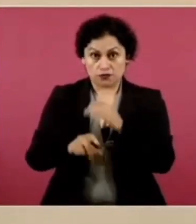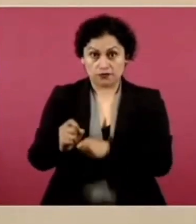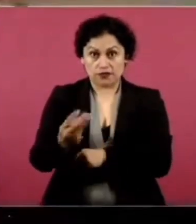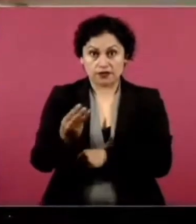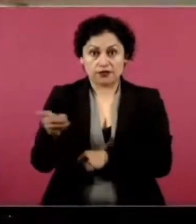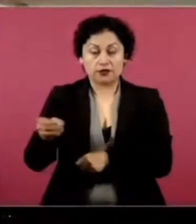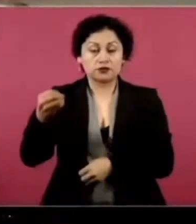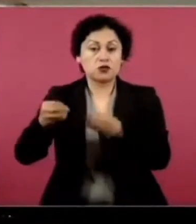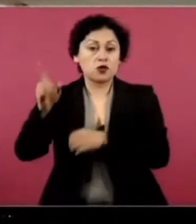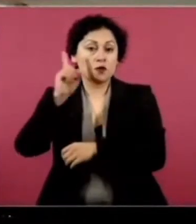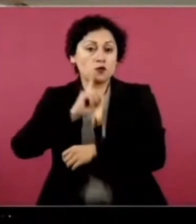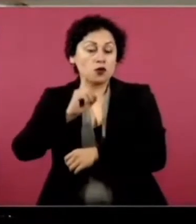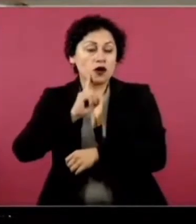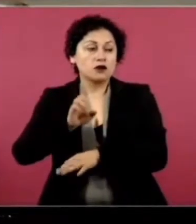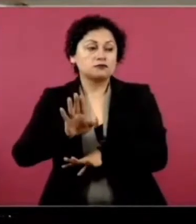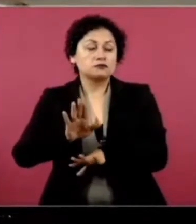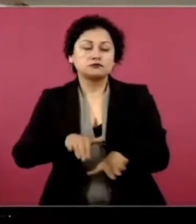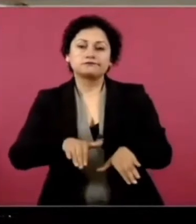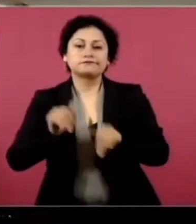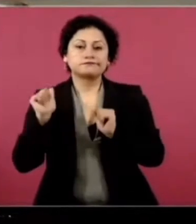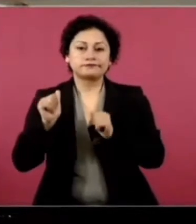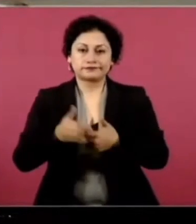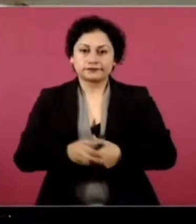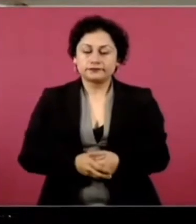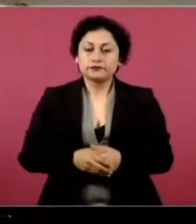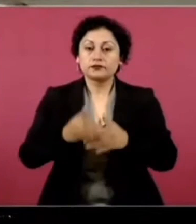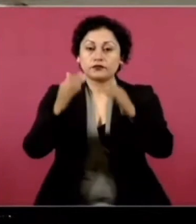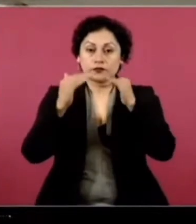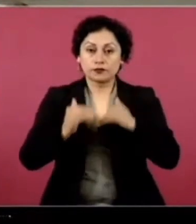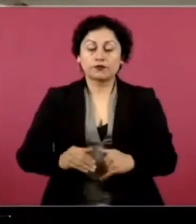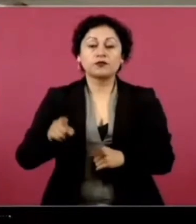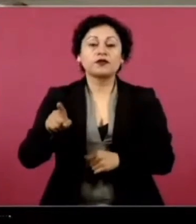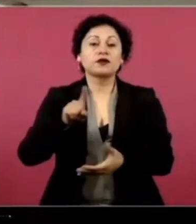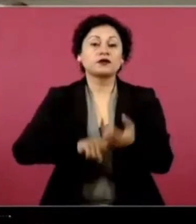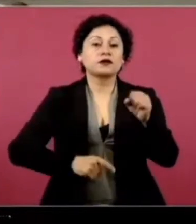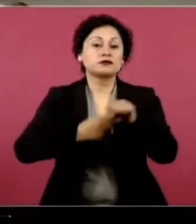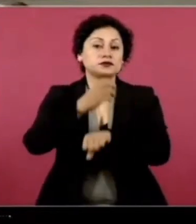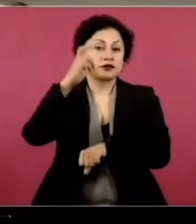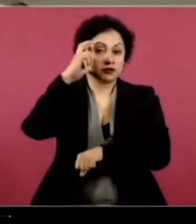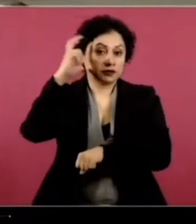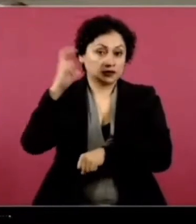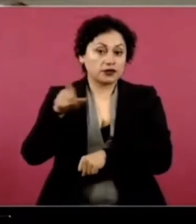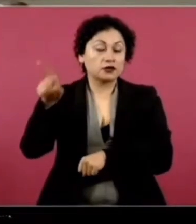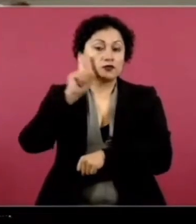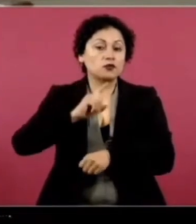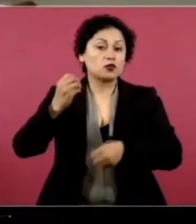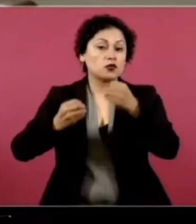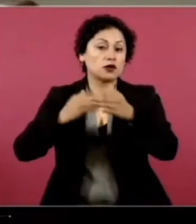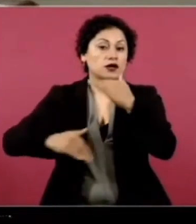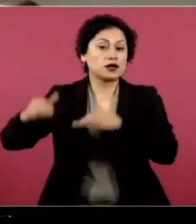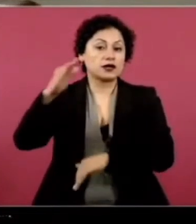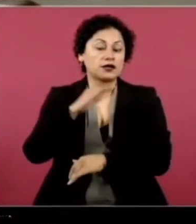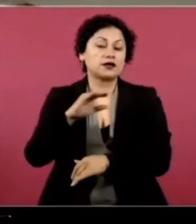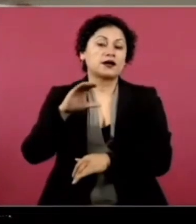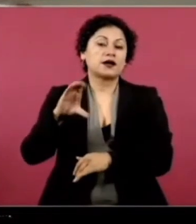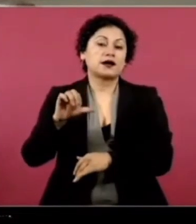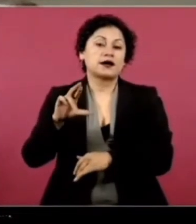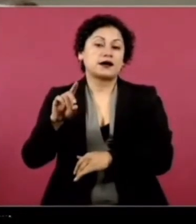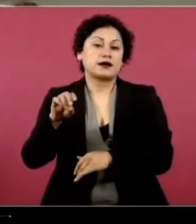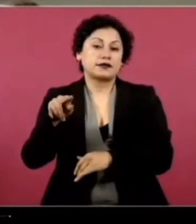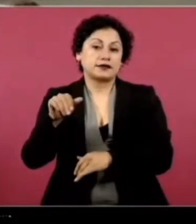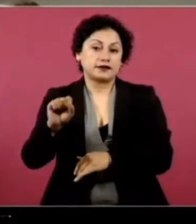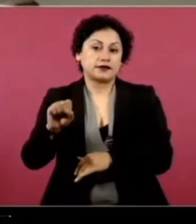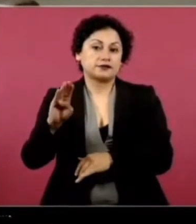Adelante. Siguiente es la jueza de control de Hidalgo, Zoila Rosa Cárdenas Baena, de